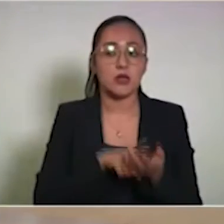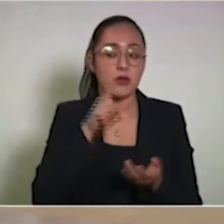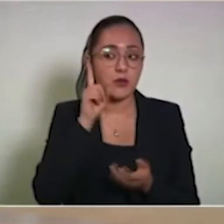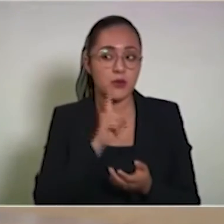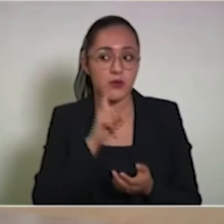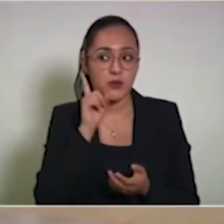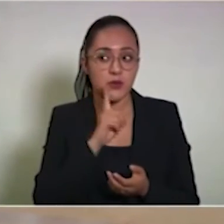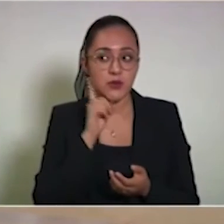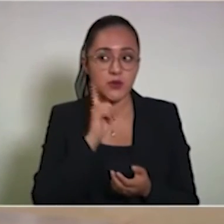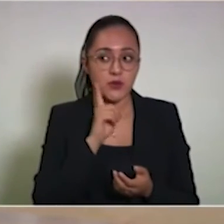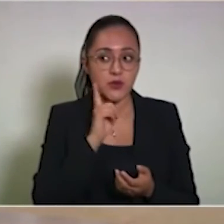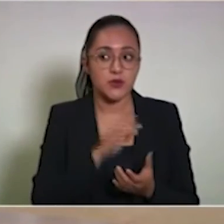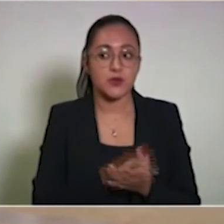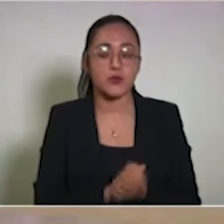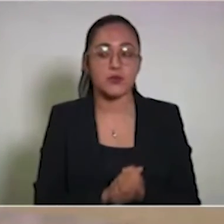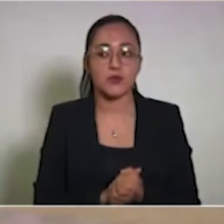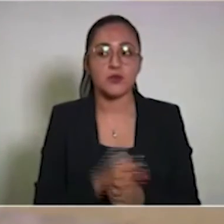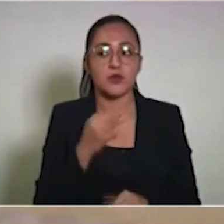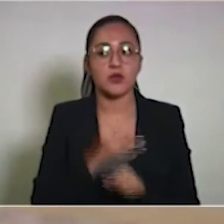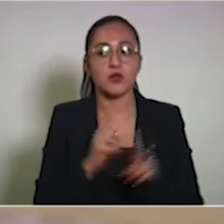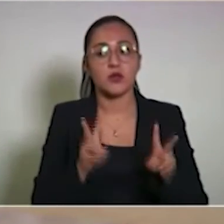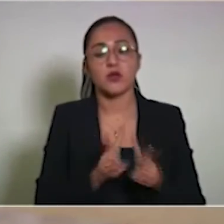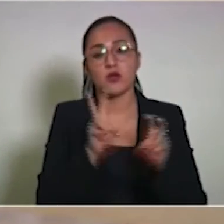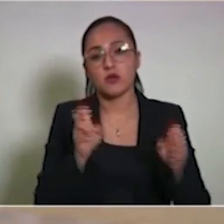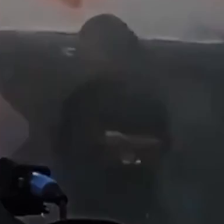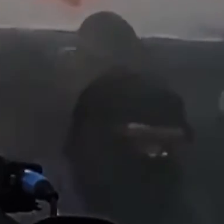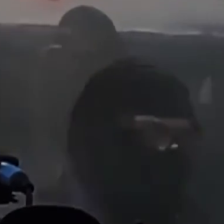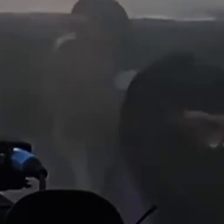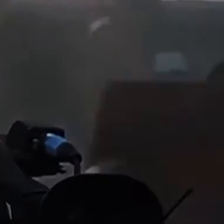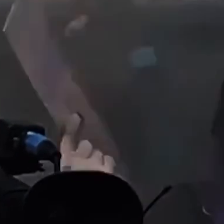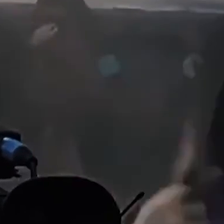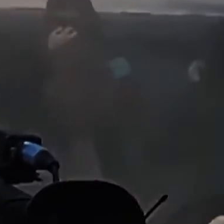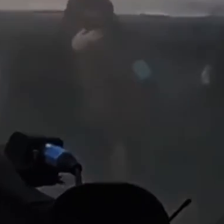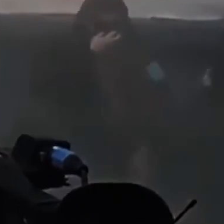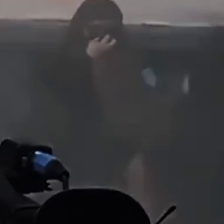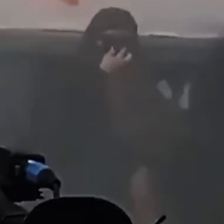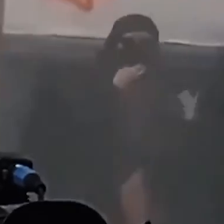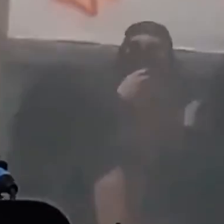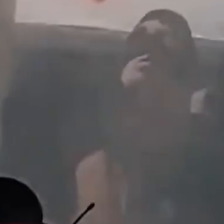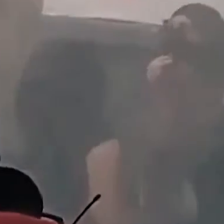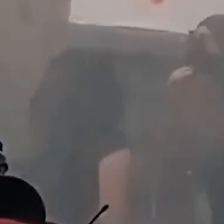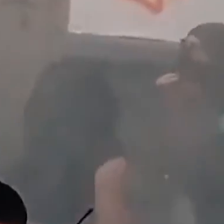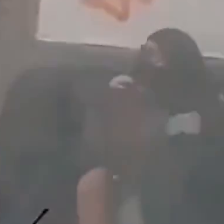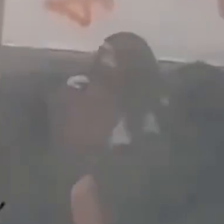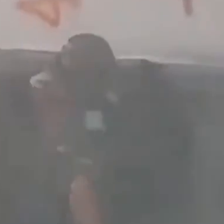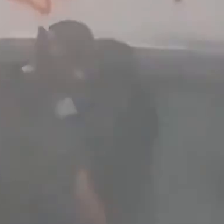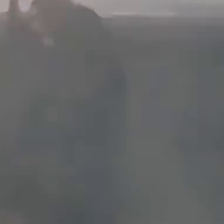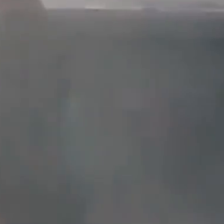mujeres. Es un tema inacabado. SET Noticias.